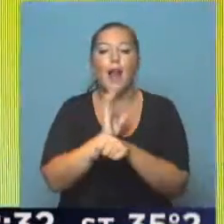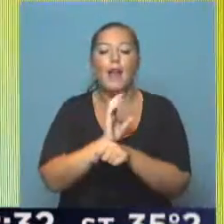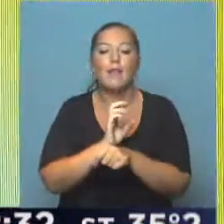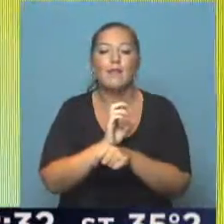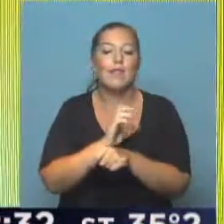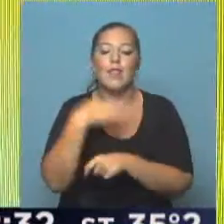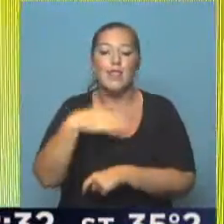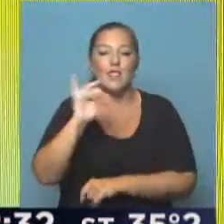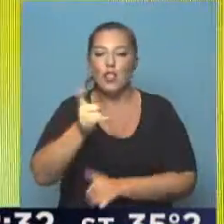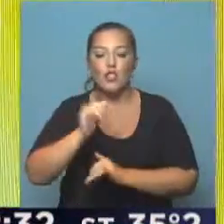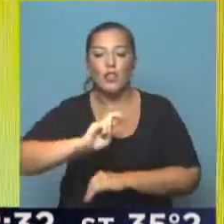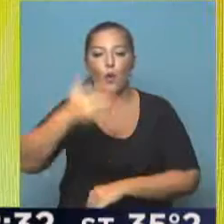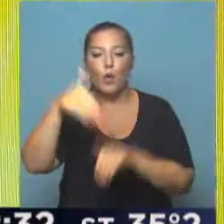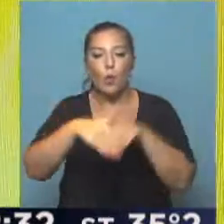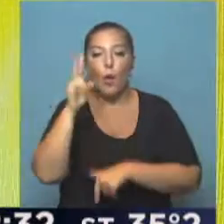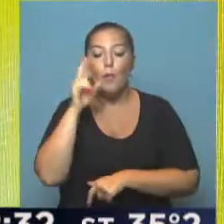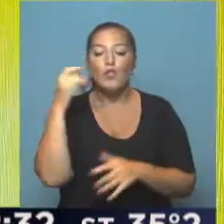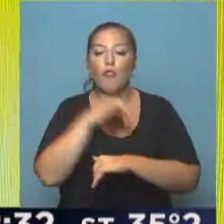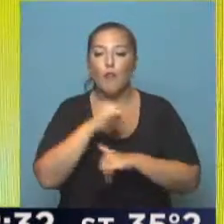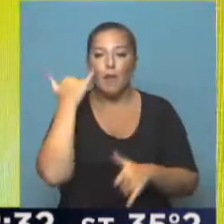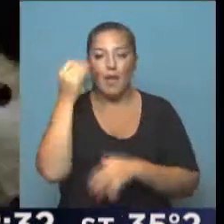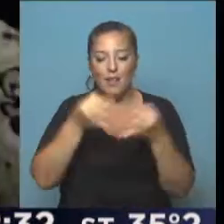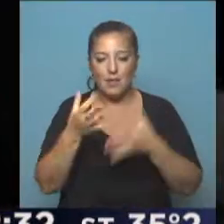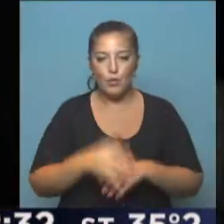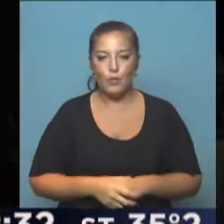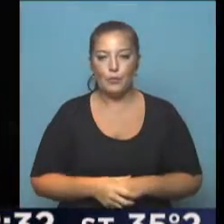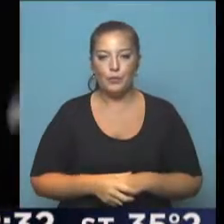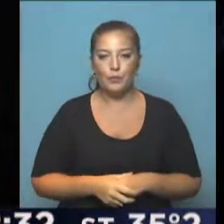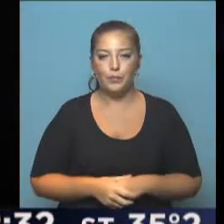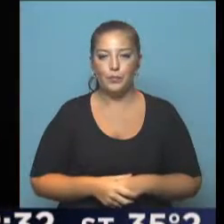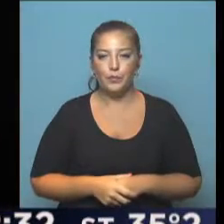banquero Guillermo Lasso. Vemos el informe y lo analizamos.